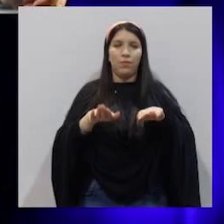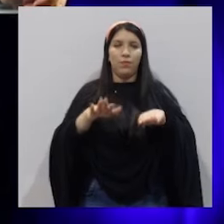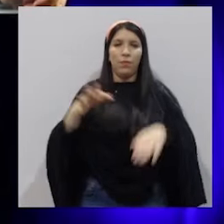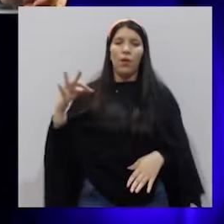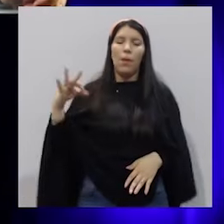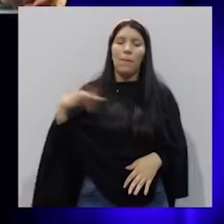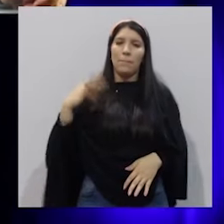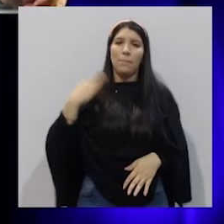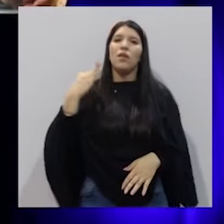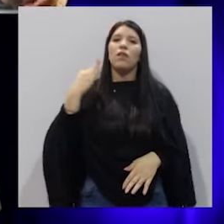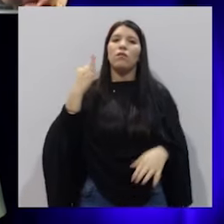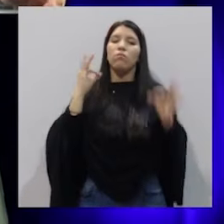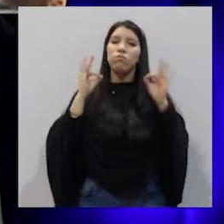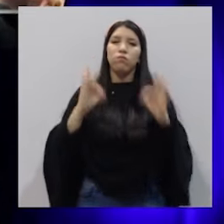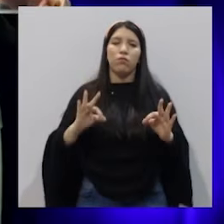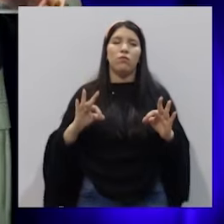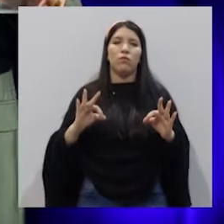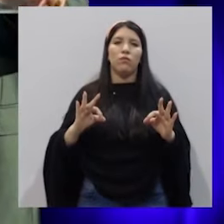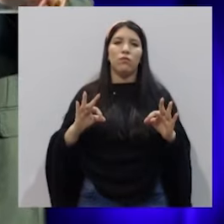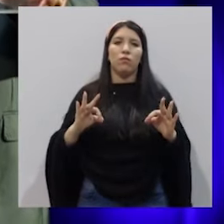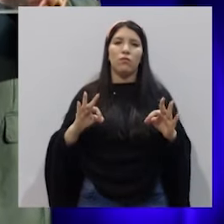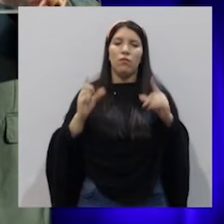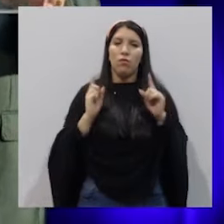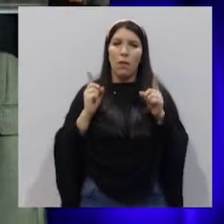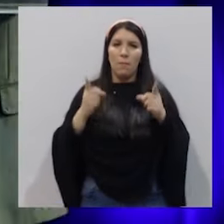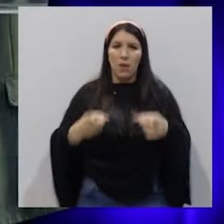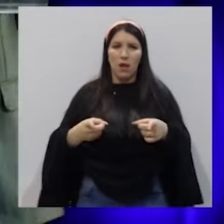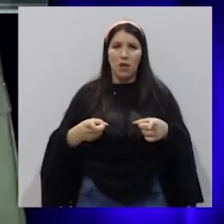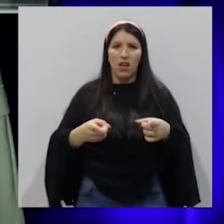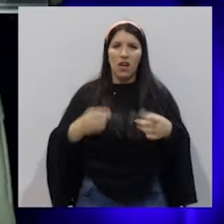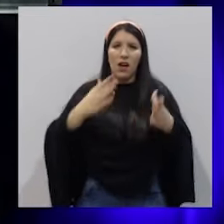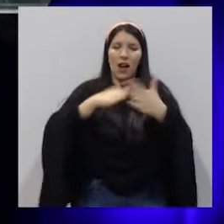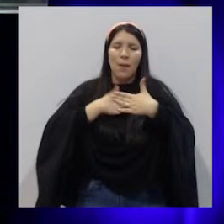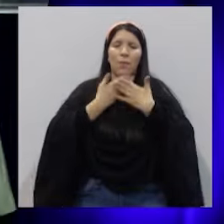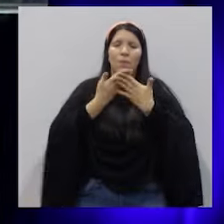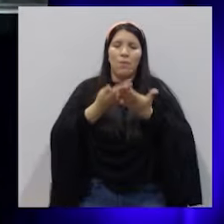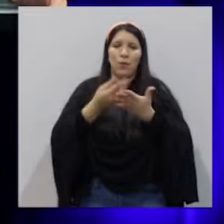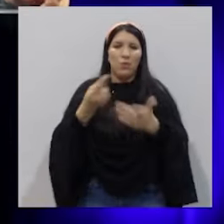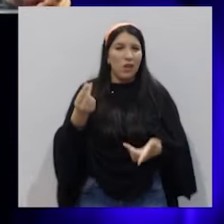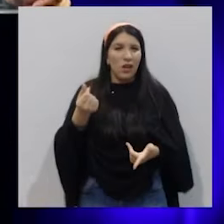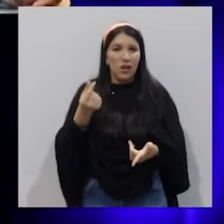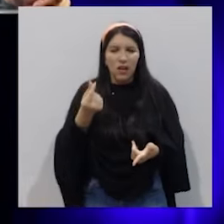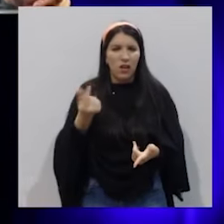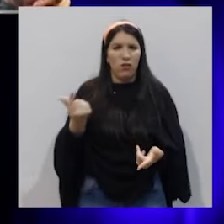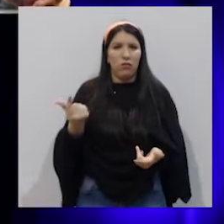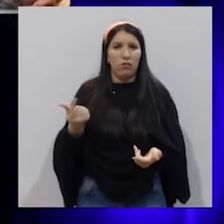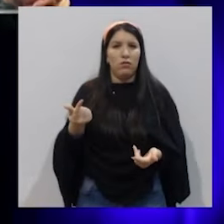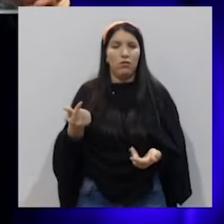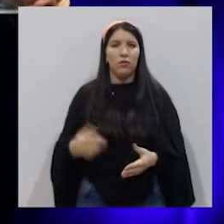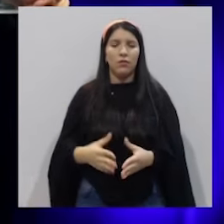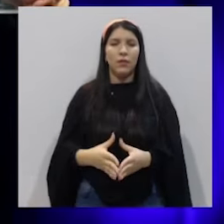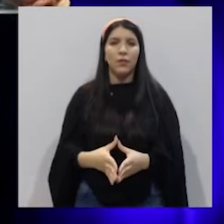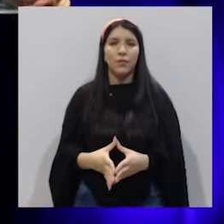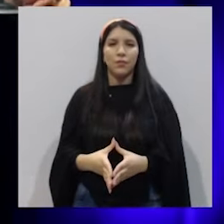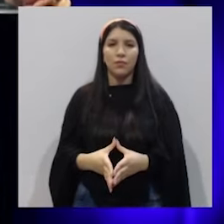avaricia la codicia que puede llevarnos a ser tentados a querer más